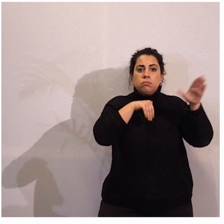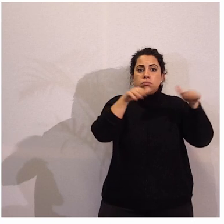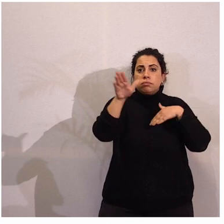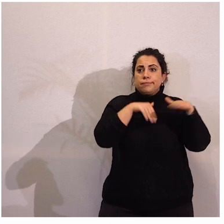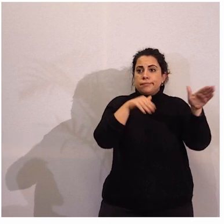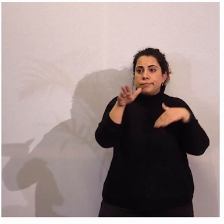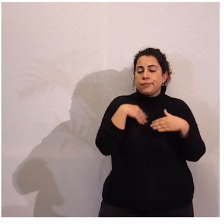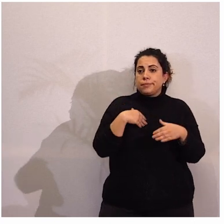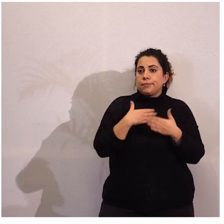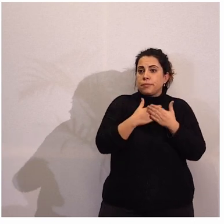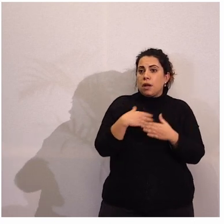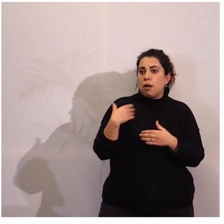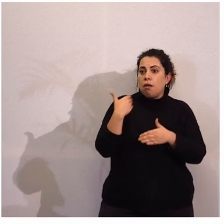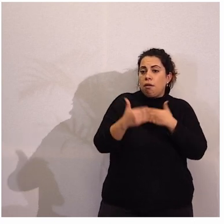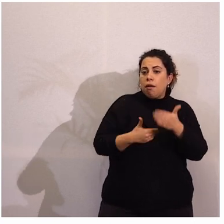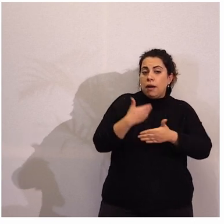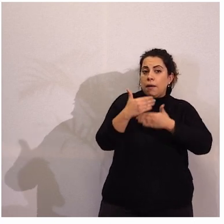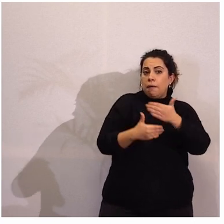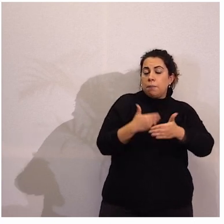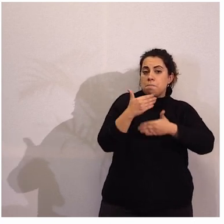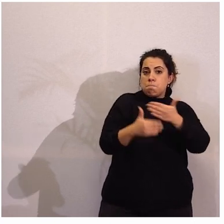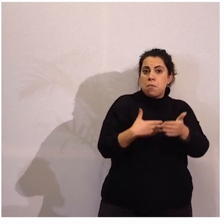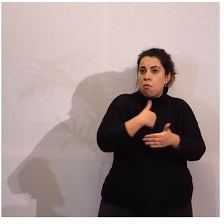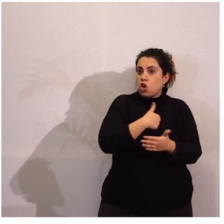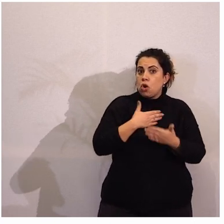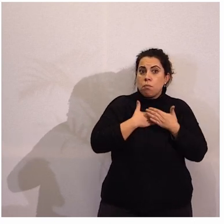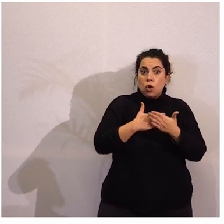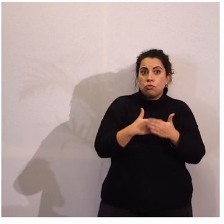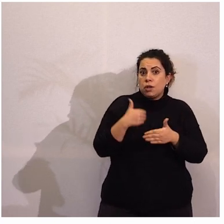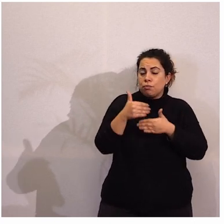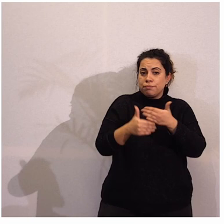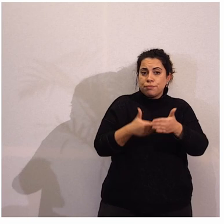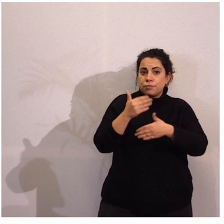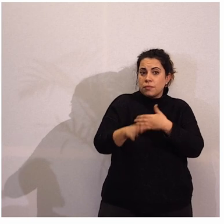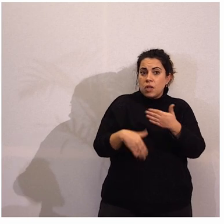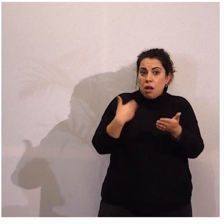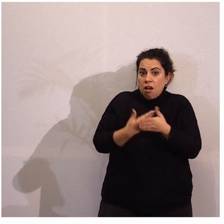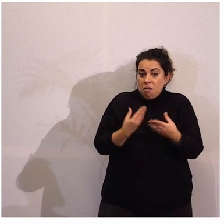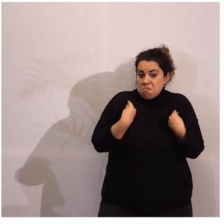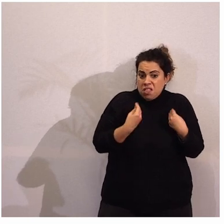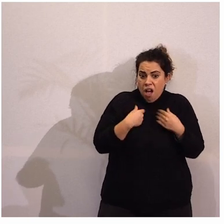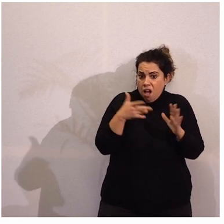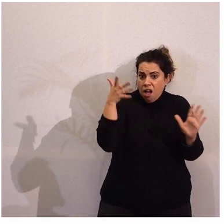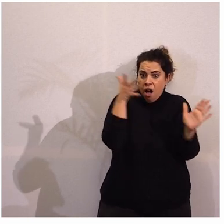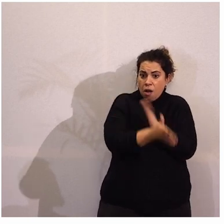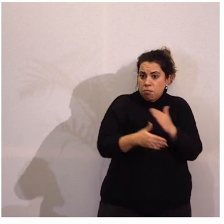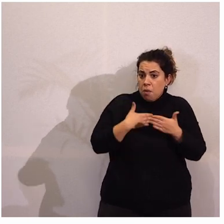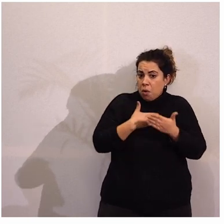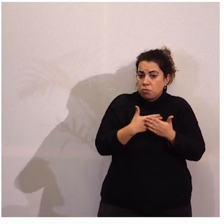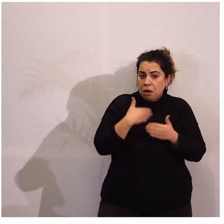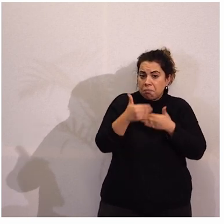trabajando, haciendo esa labor toda la vida sin